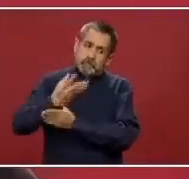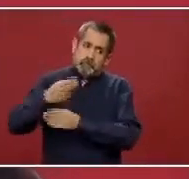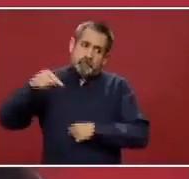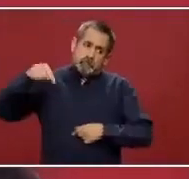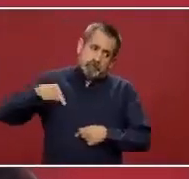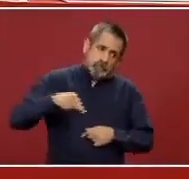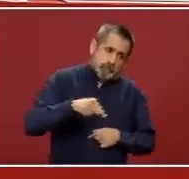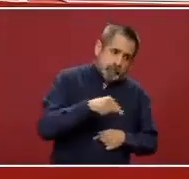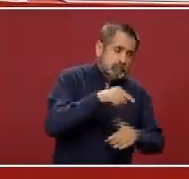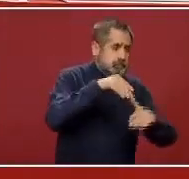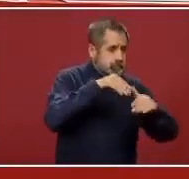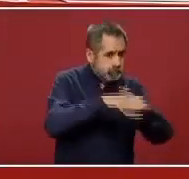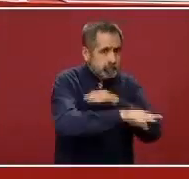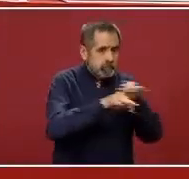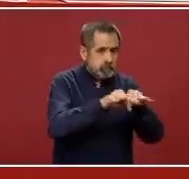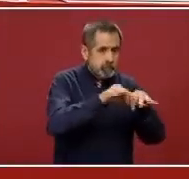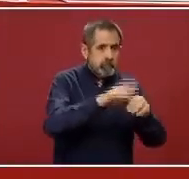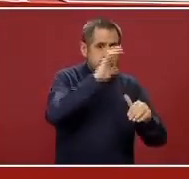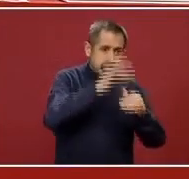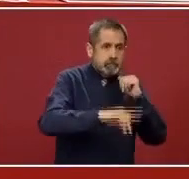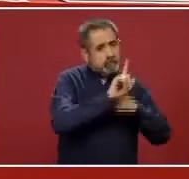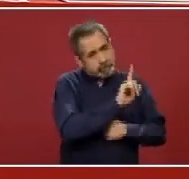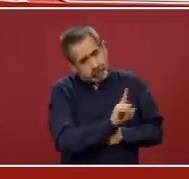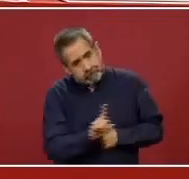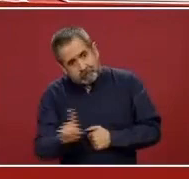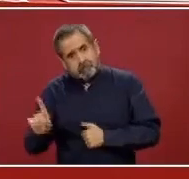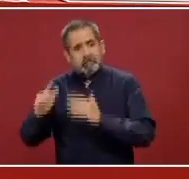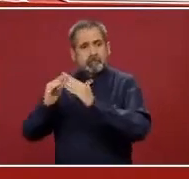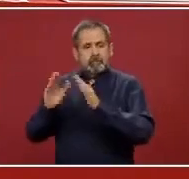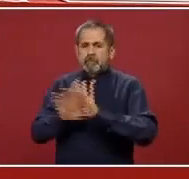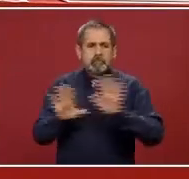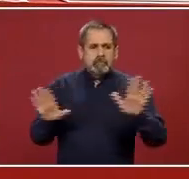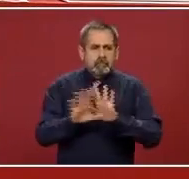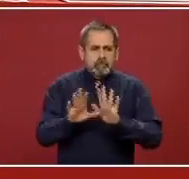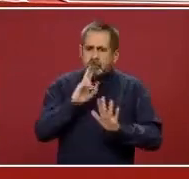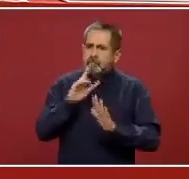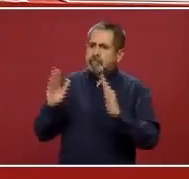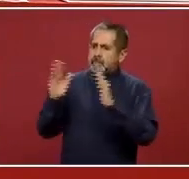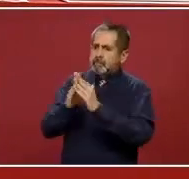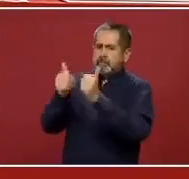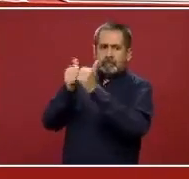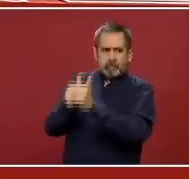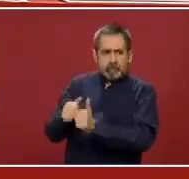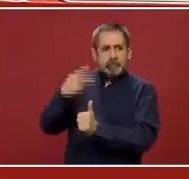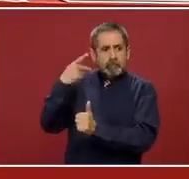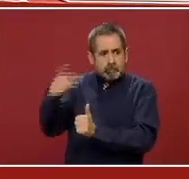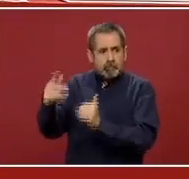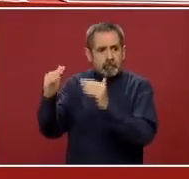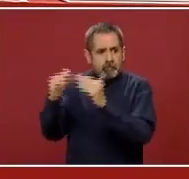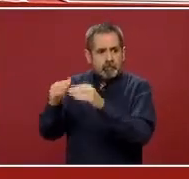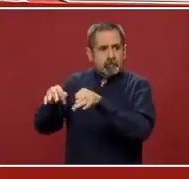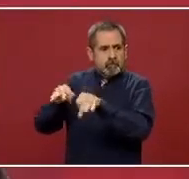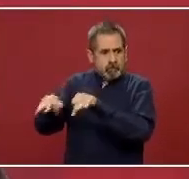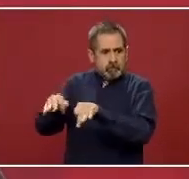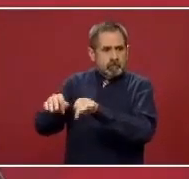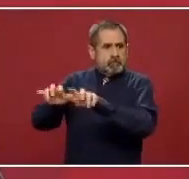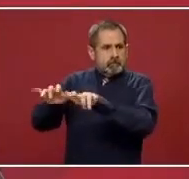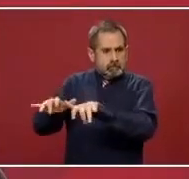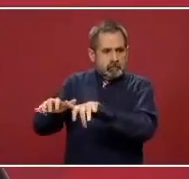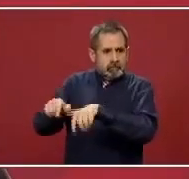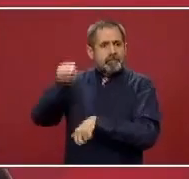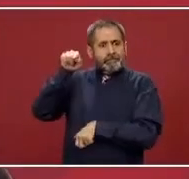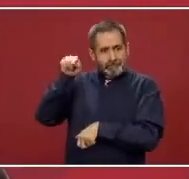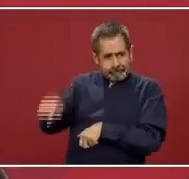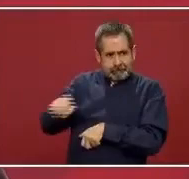personas de su casa al trabajo y de regreso, o concentración de personas en el espacio del trabajo, que se queden en casa, que trabajen